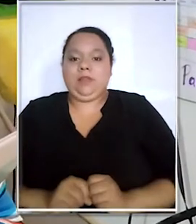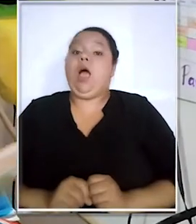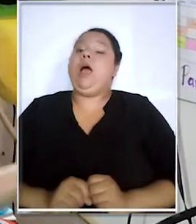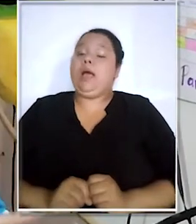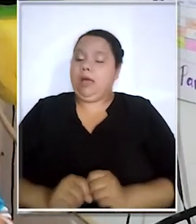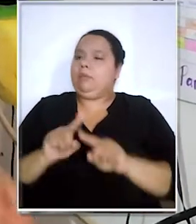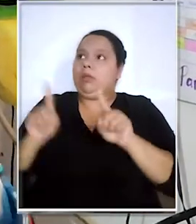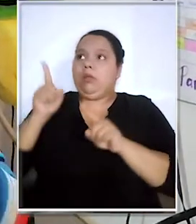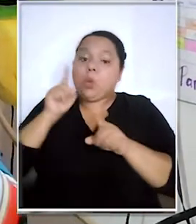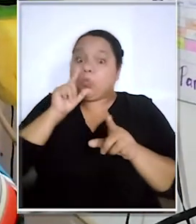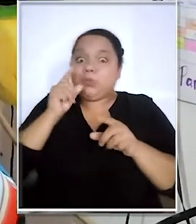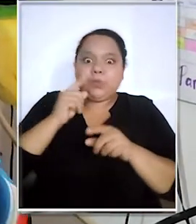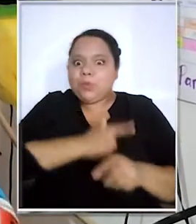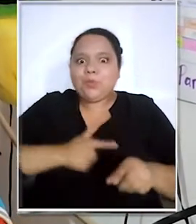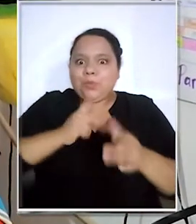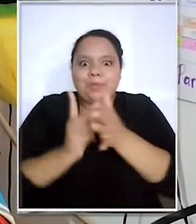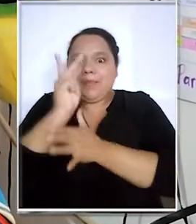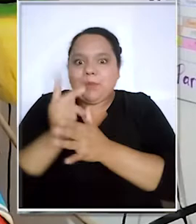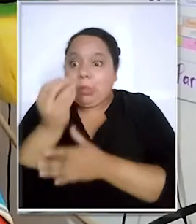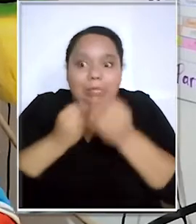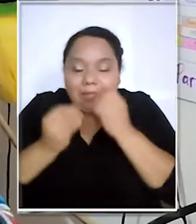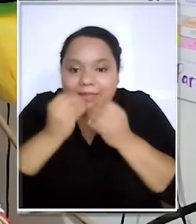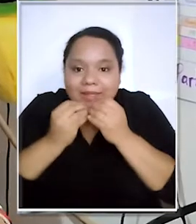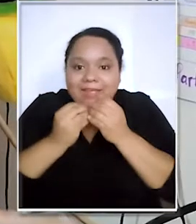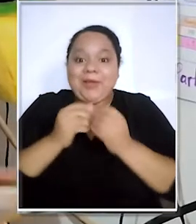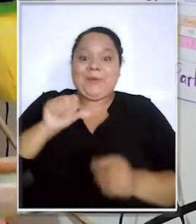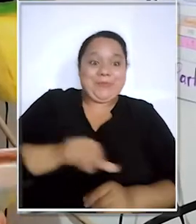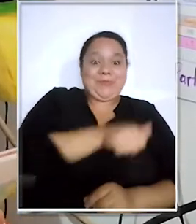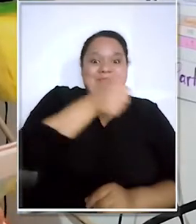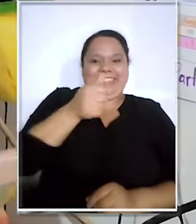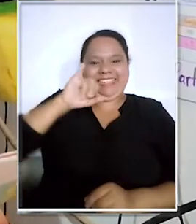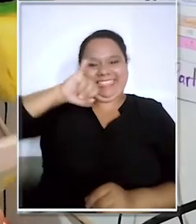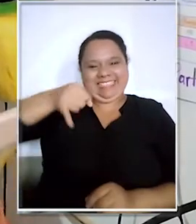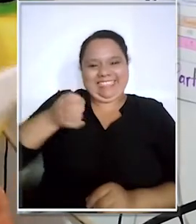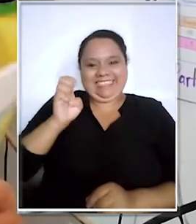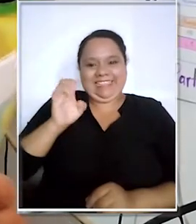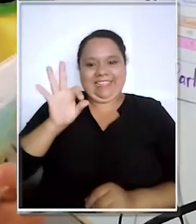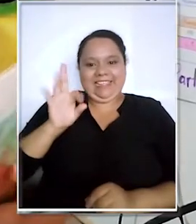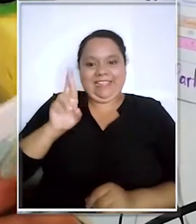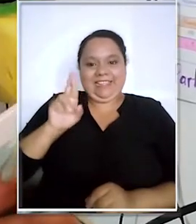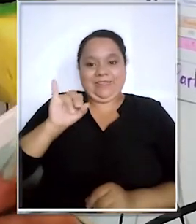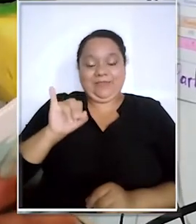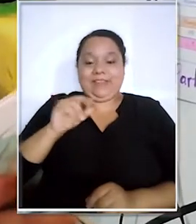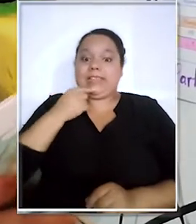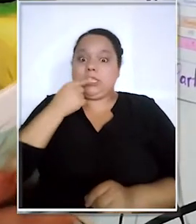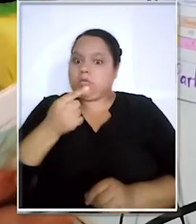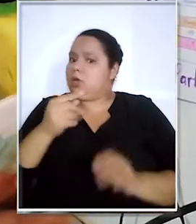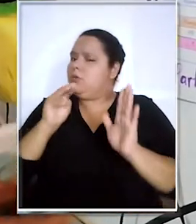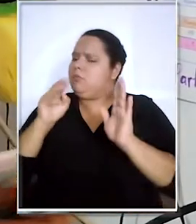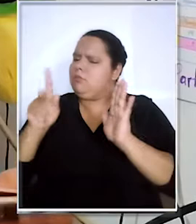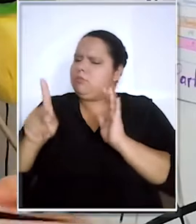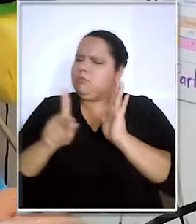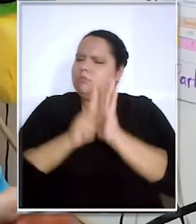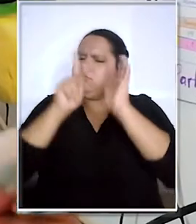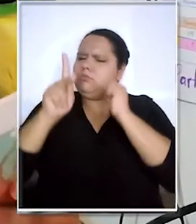los cultivos. Jeffrey Martínez dice que en la fauna de los bosques es prohibido matar a